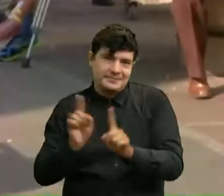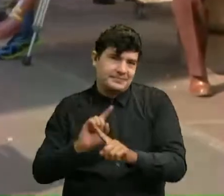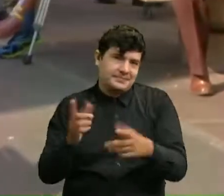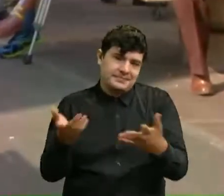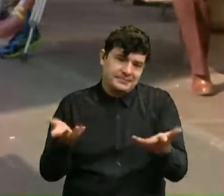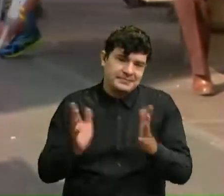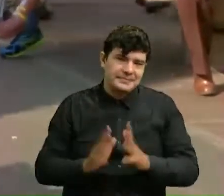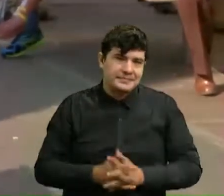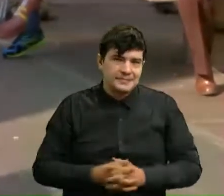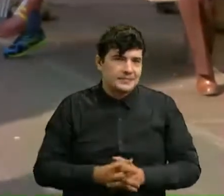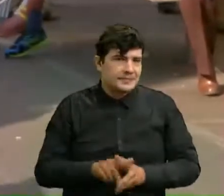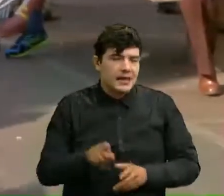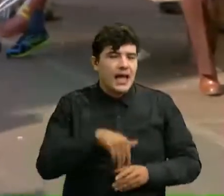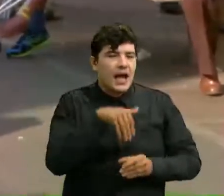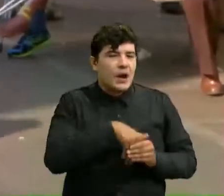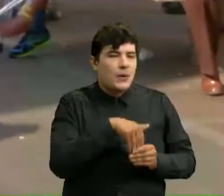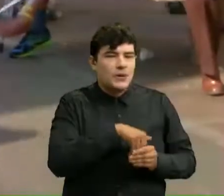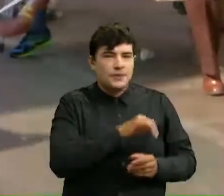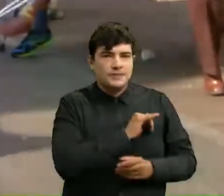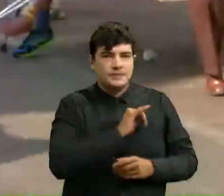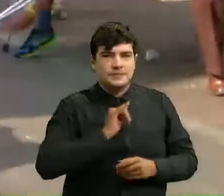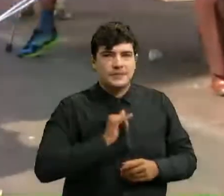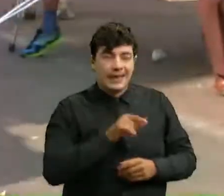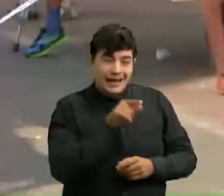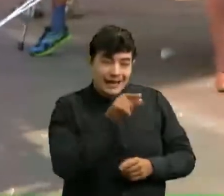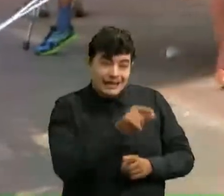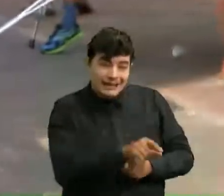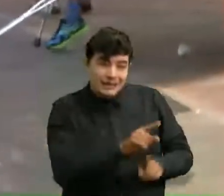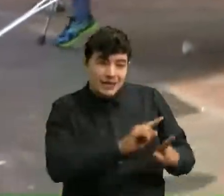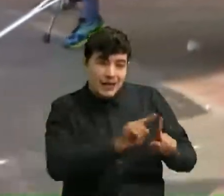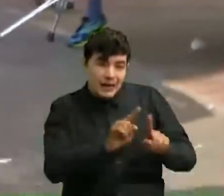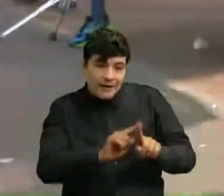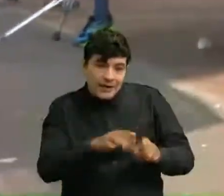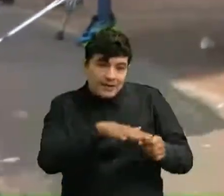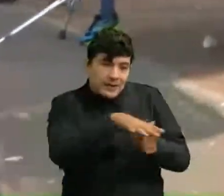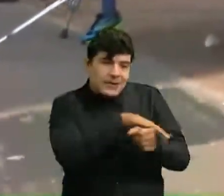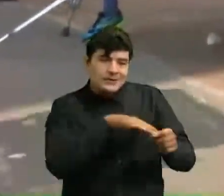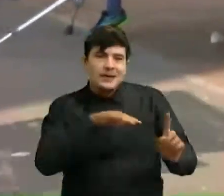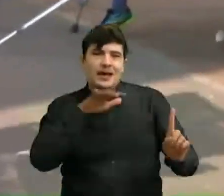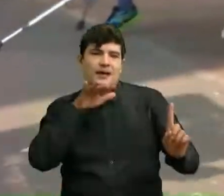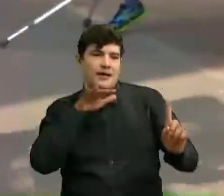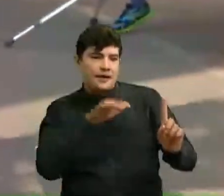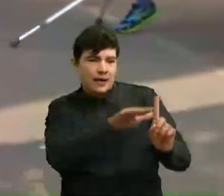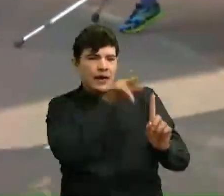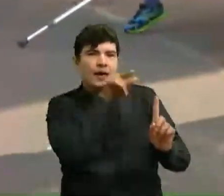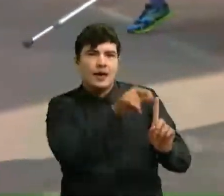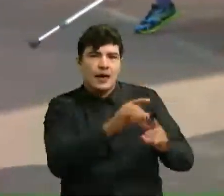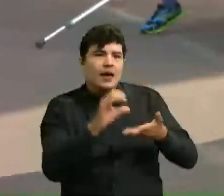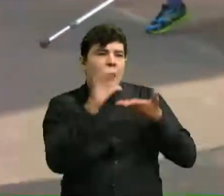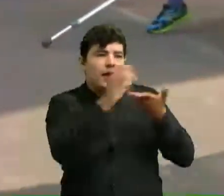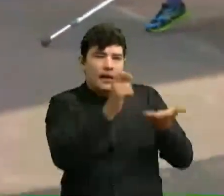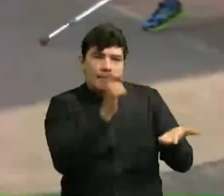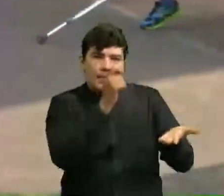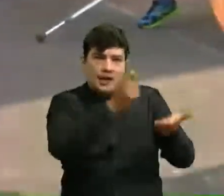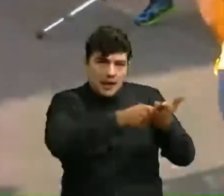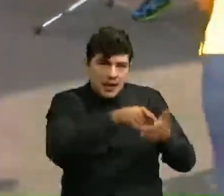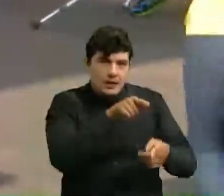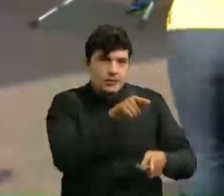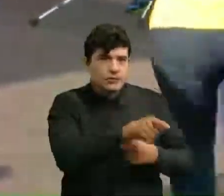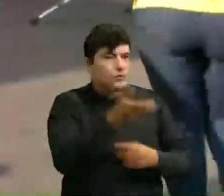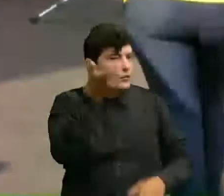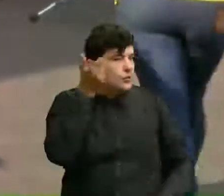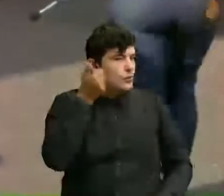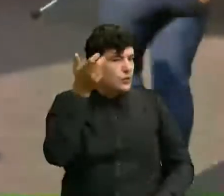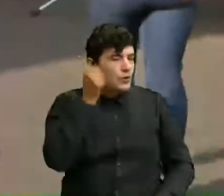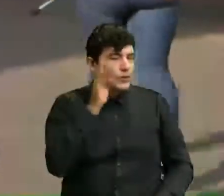un hijo. En el régimen de ahorro individual, estas variables tienen incidencia en la forma como se proyecta el